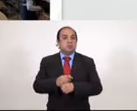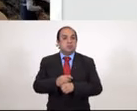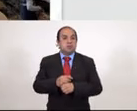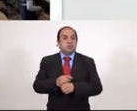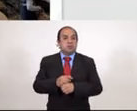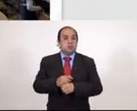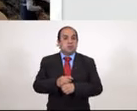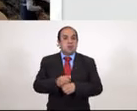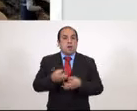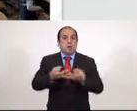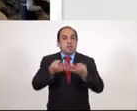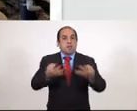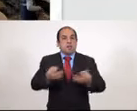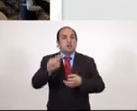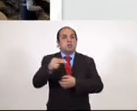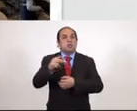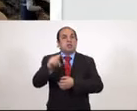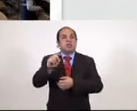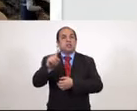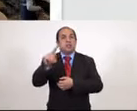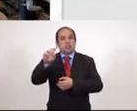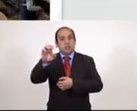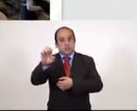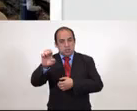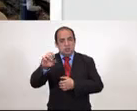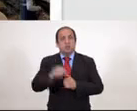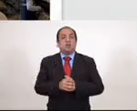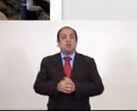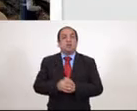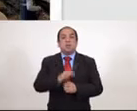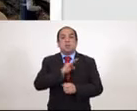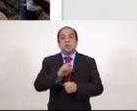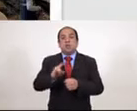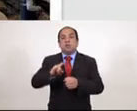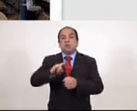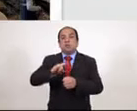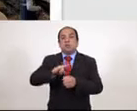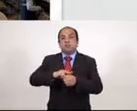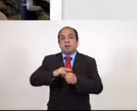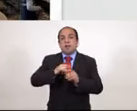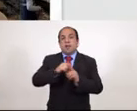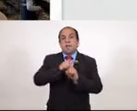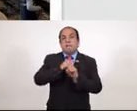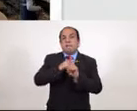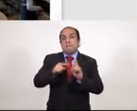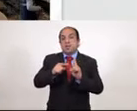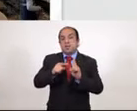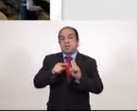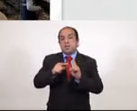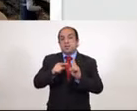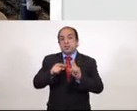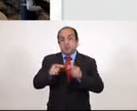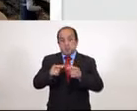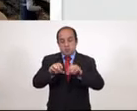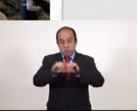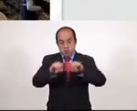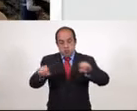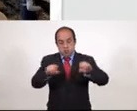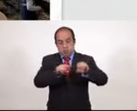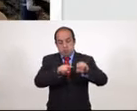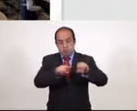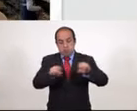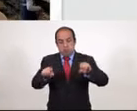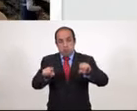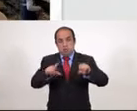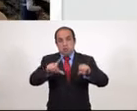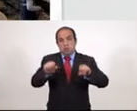tezontle con un camión para poder cubrir hasta la mitad de la altura del tubo. Después se colocó